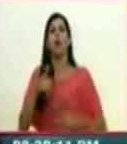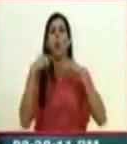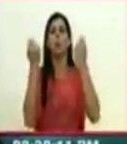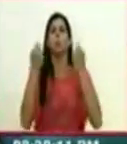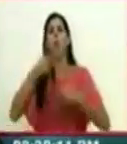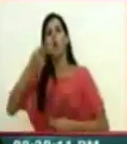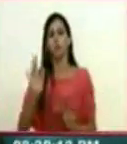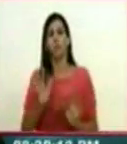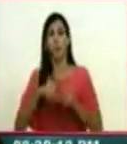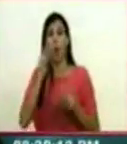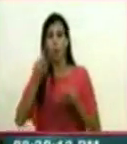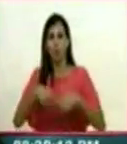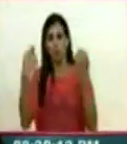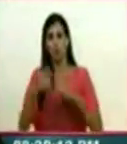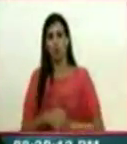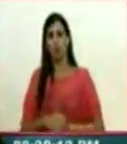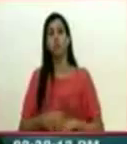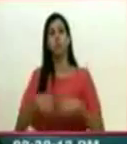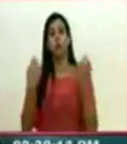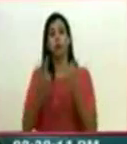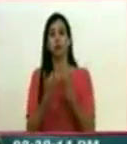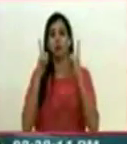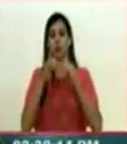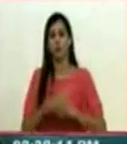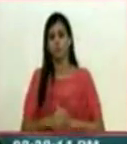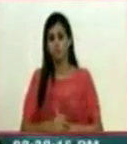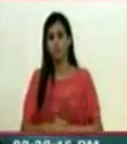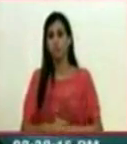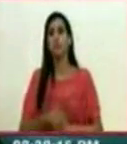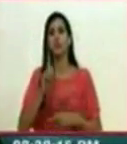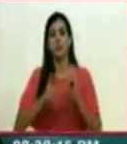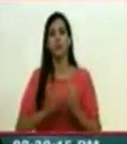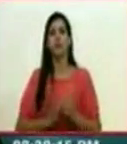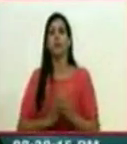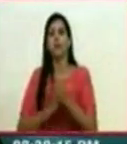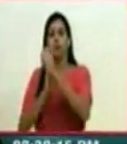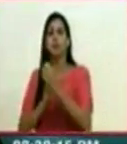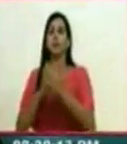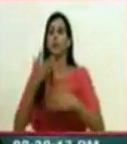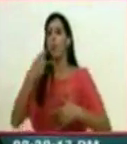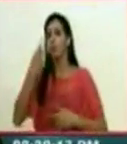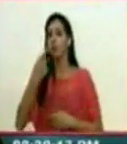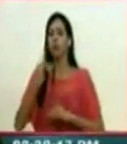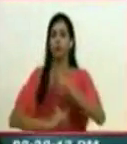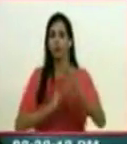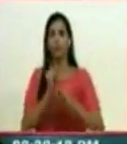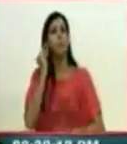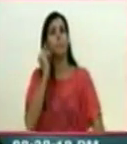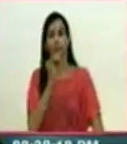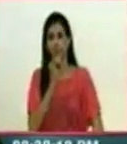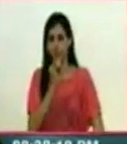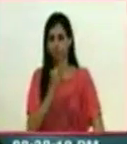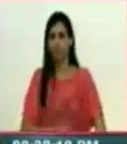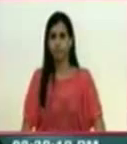deja en evidencia el respeto a las libertades en el país, incluso de activistas políticos internacionales. Melanie Moncada,